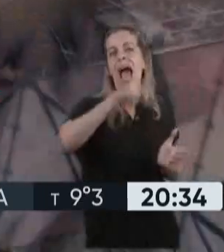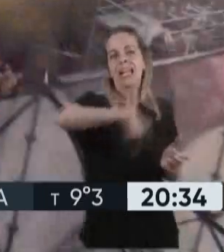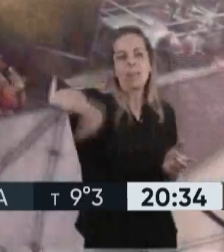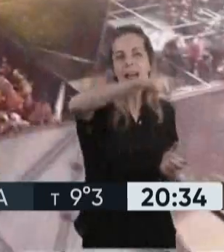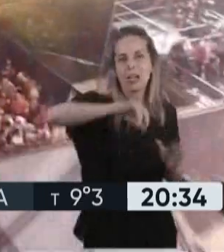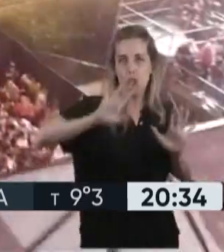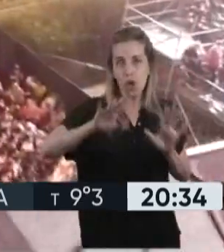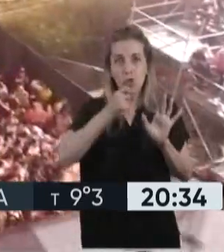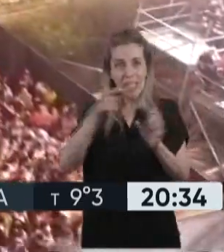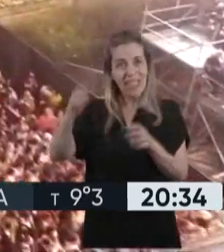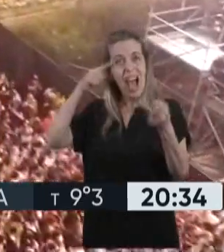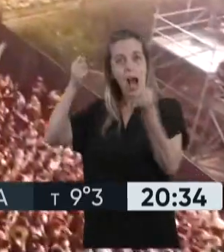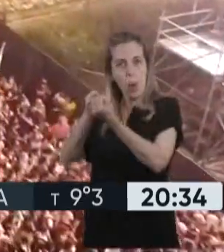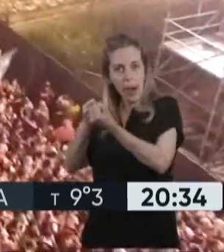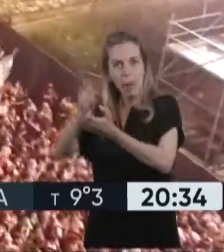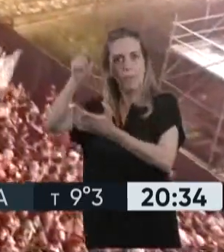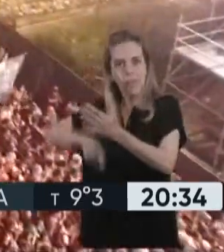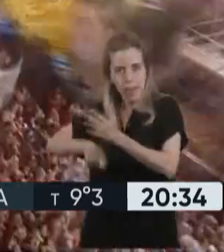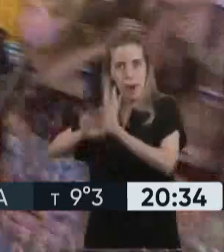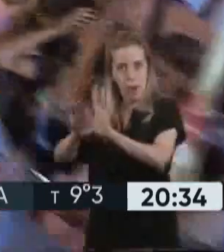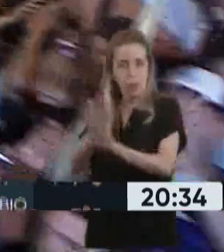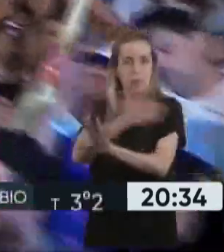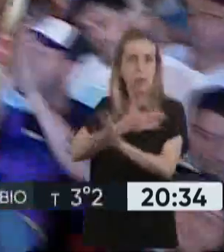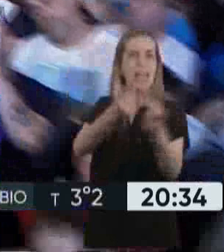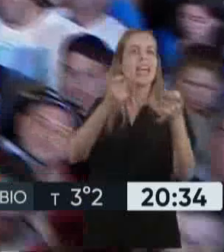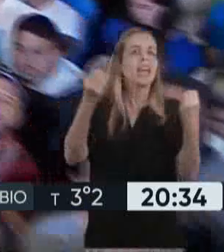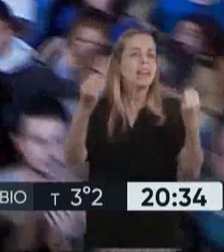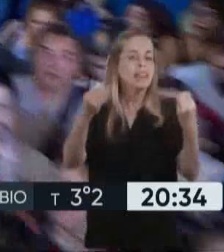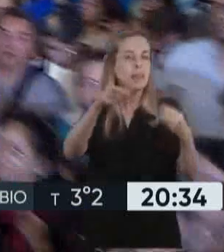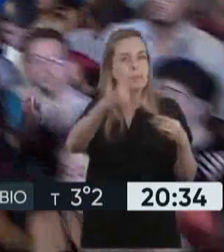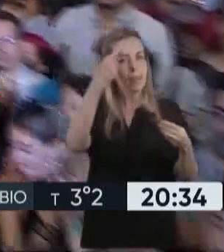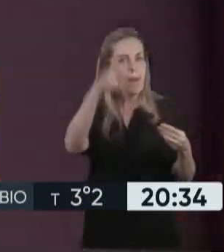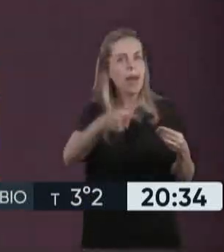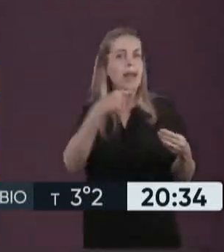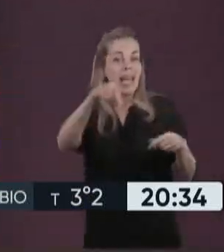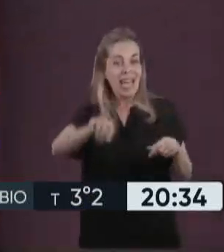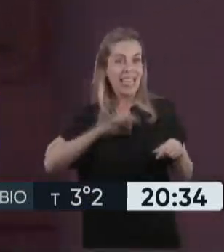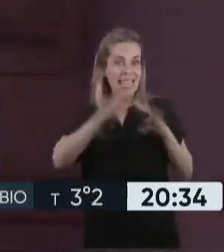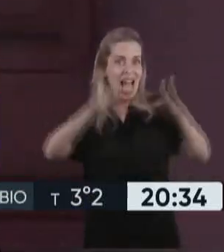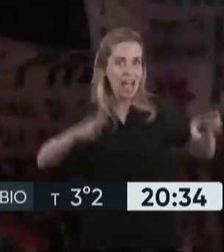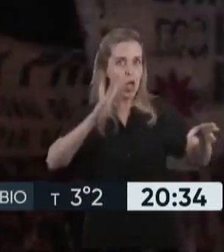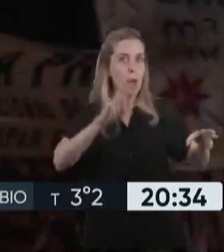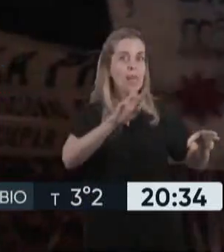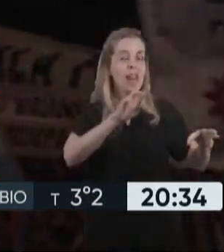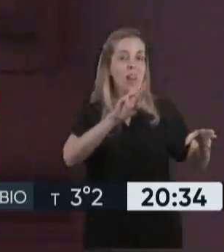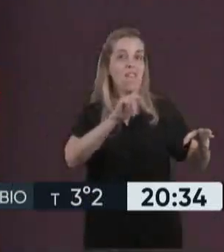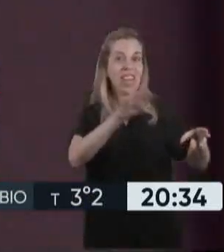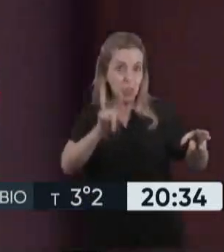que ese acuerdo nos sirva, lo que hace falta es que el crecimiento que este año tuvimos no se